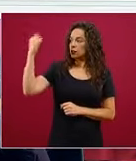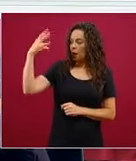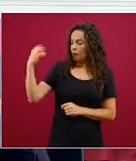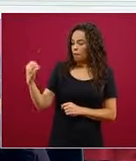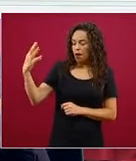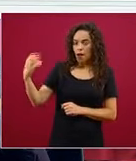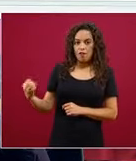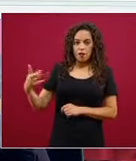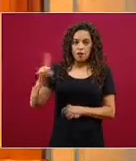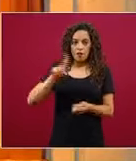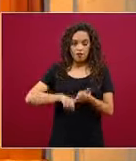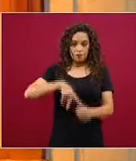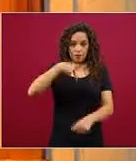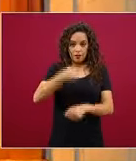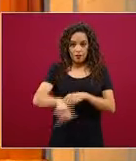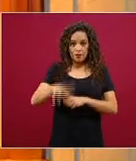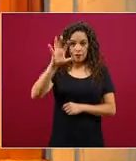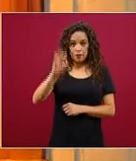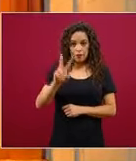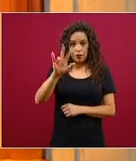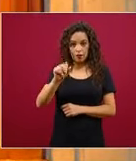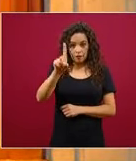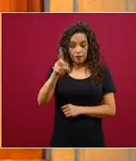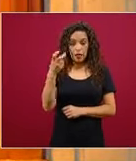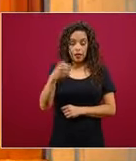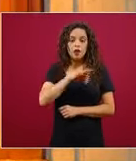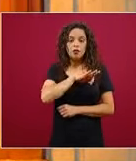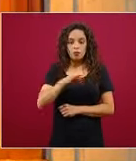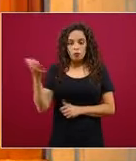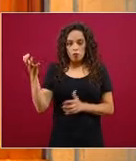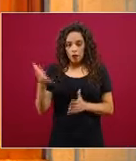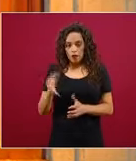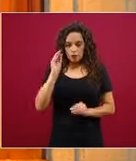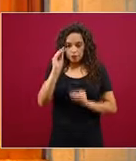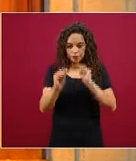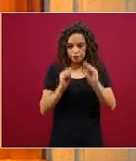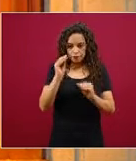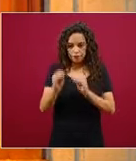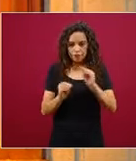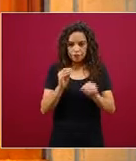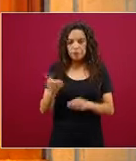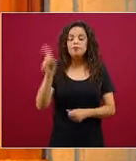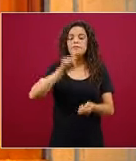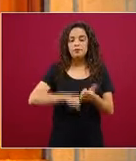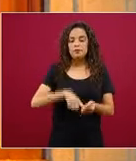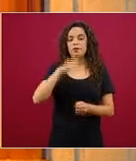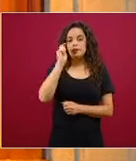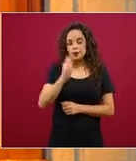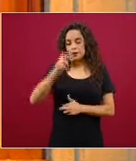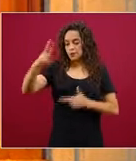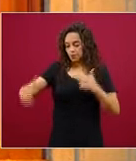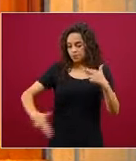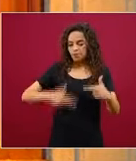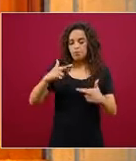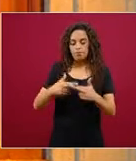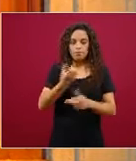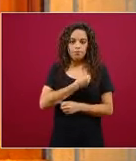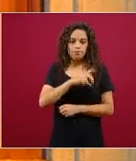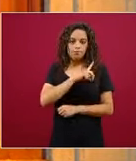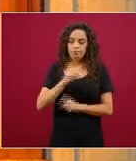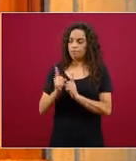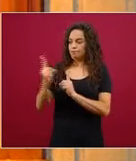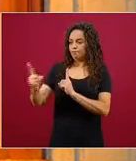COVID, lo que ha permitido implementar las acciones de sana distancia de manera regionalizada. Esto ya